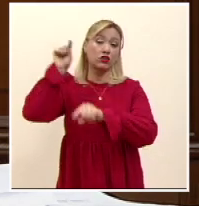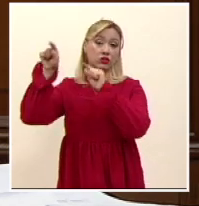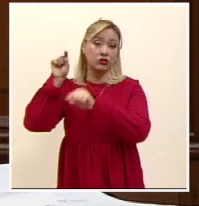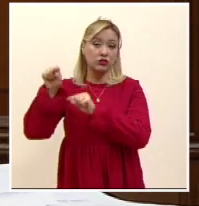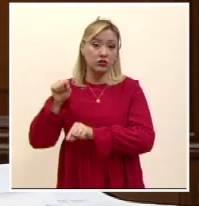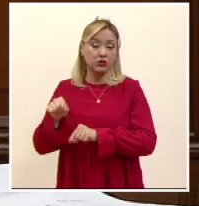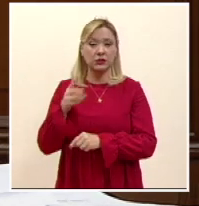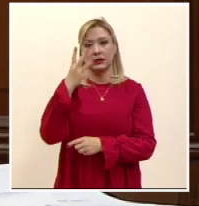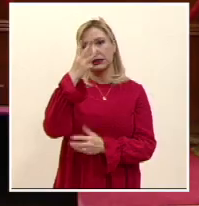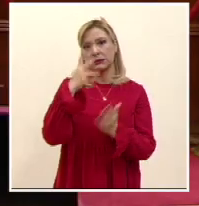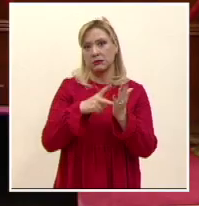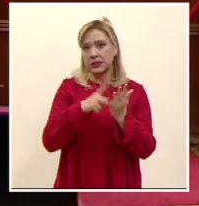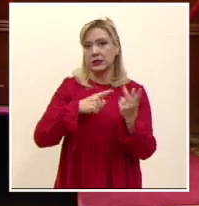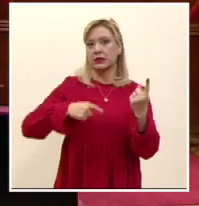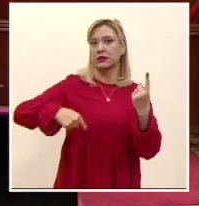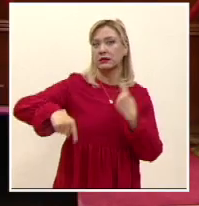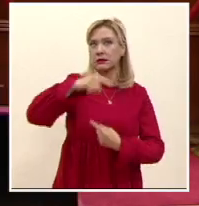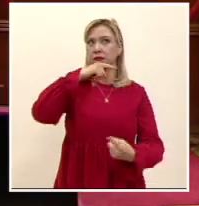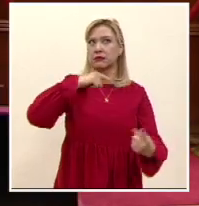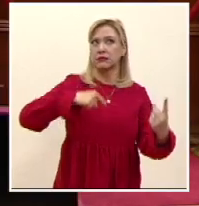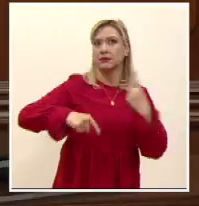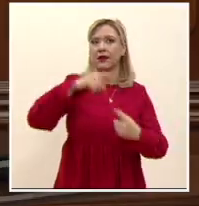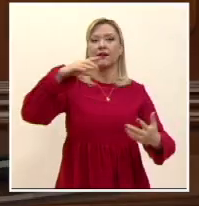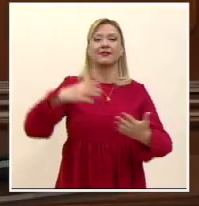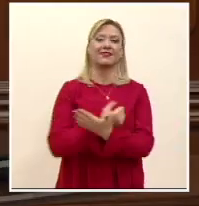tercera ronda de votación.